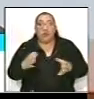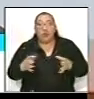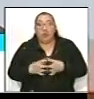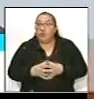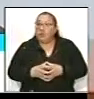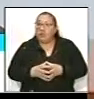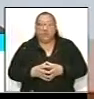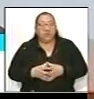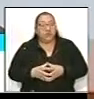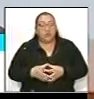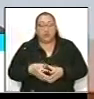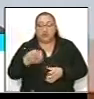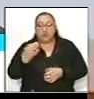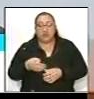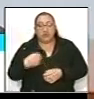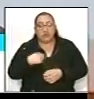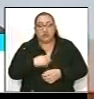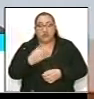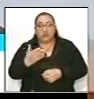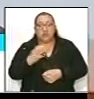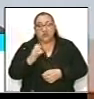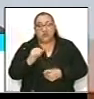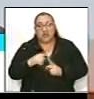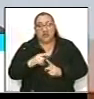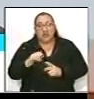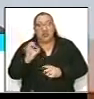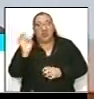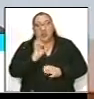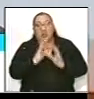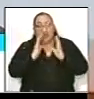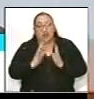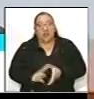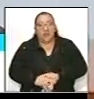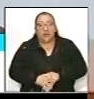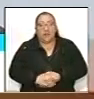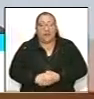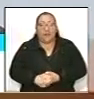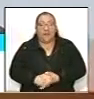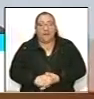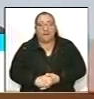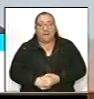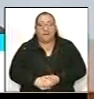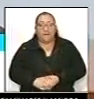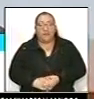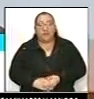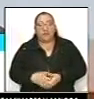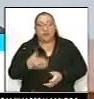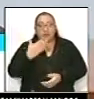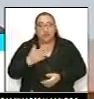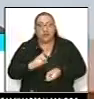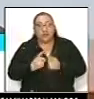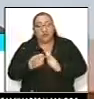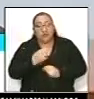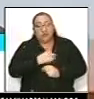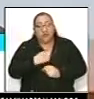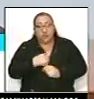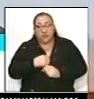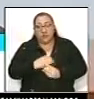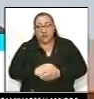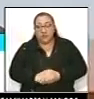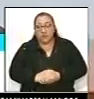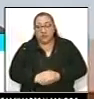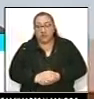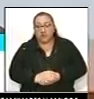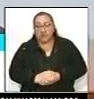Sí, hemos estado siempre pidiendo las citas y nunca nos atendían. Gracias, que quizás ha cambiado el ministro y que de